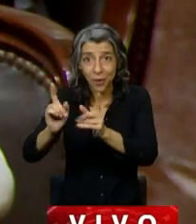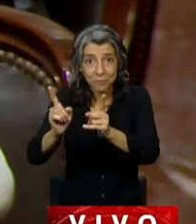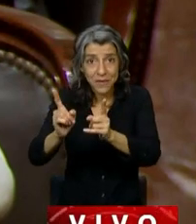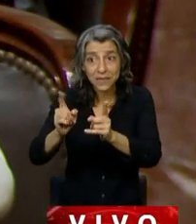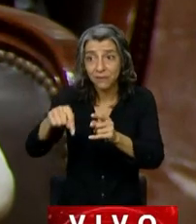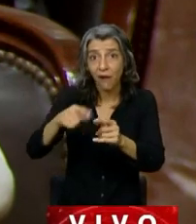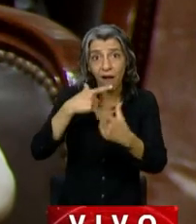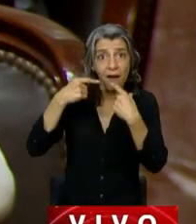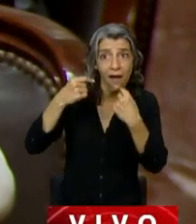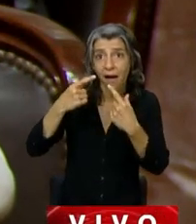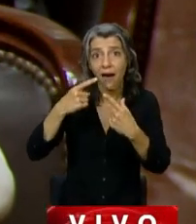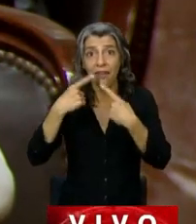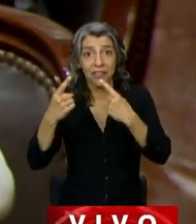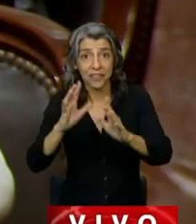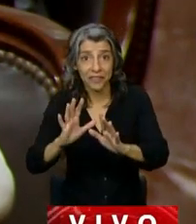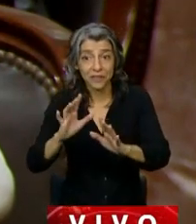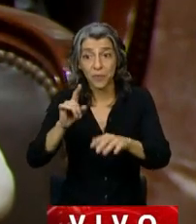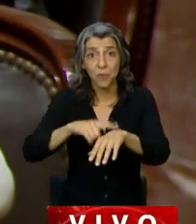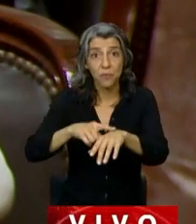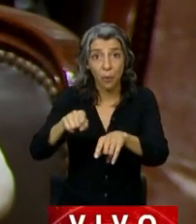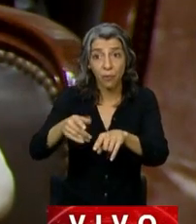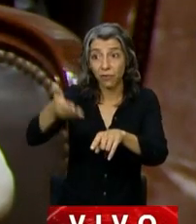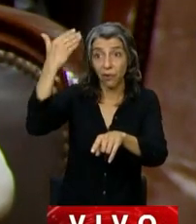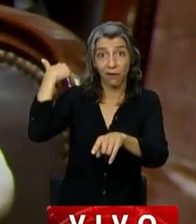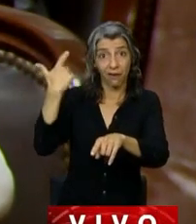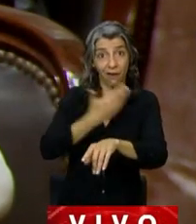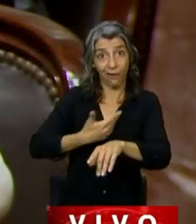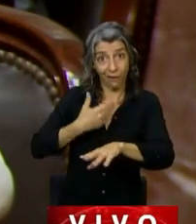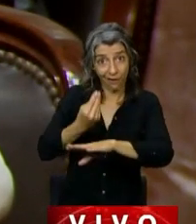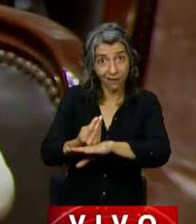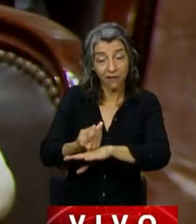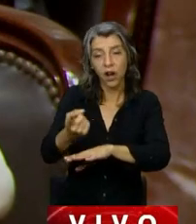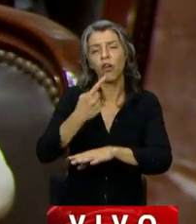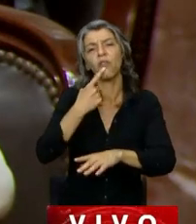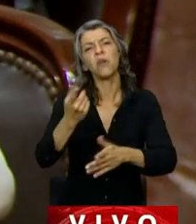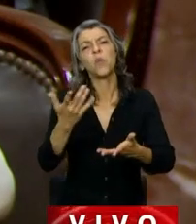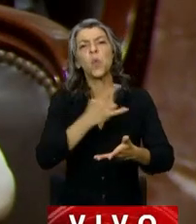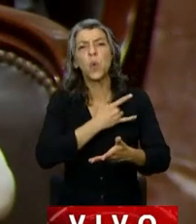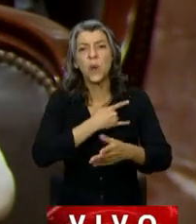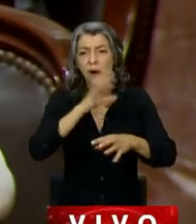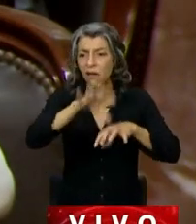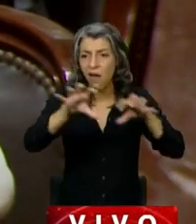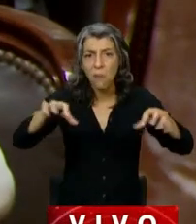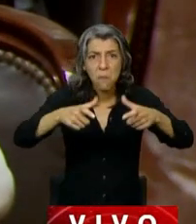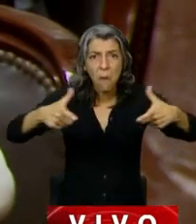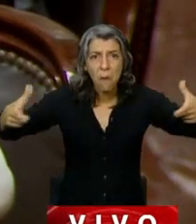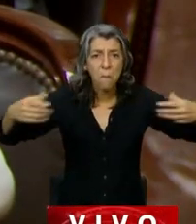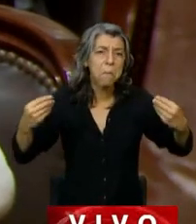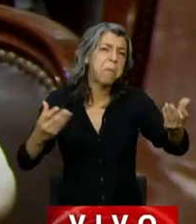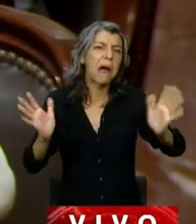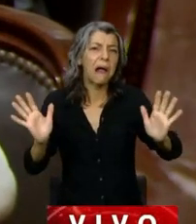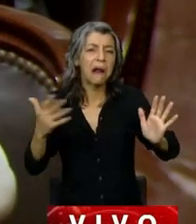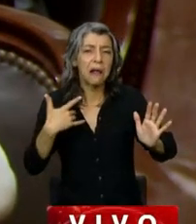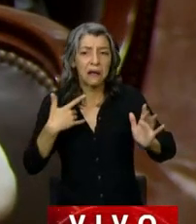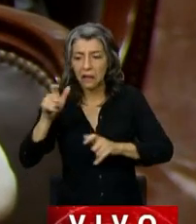gobernadora dijo que no eran necesarias más universidades porque quizás los pobres